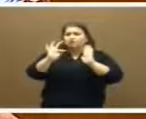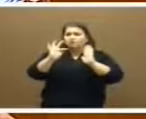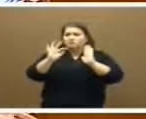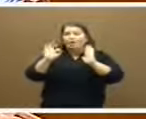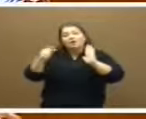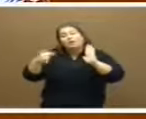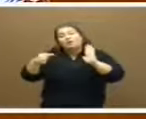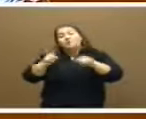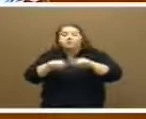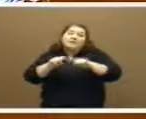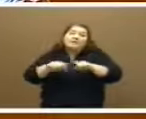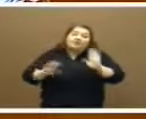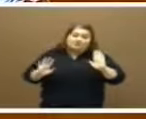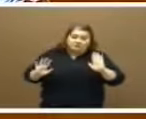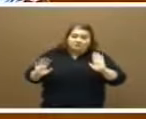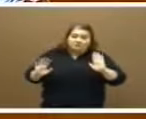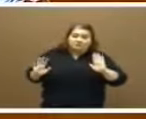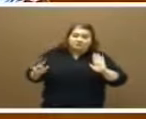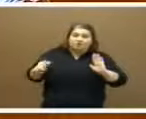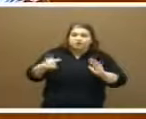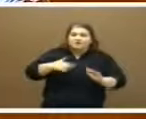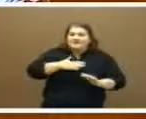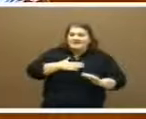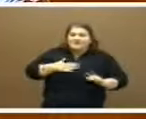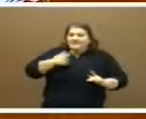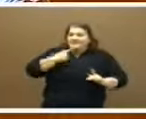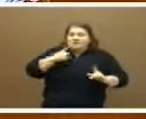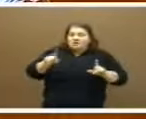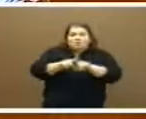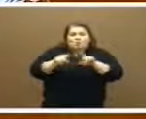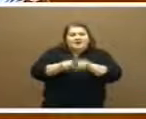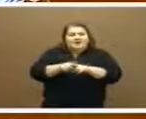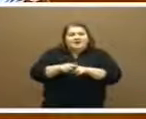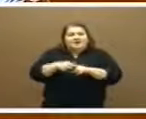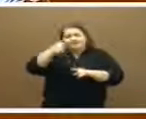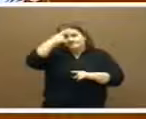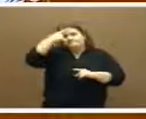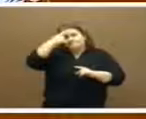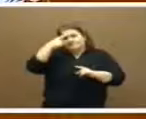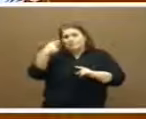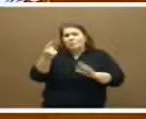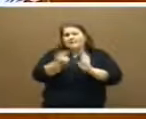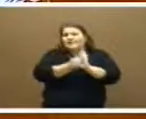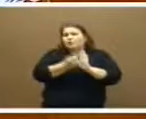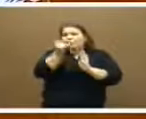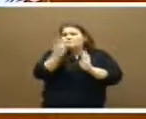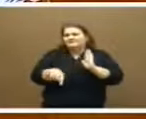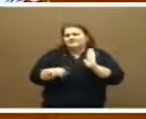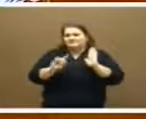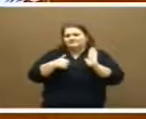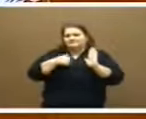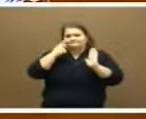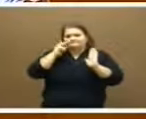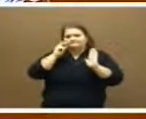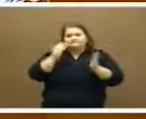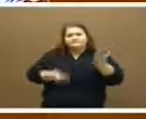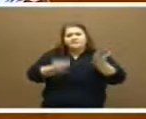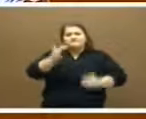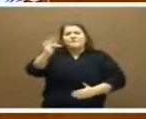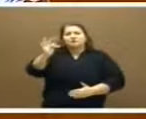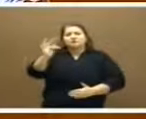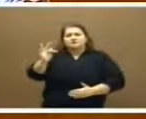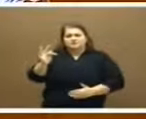datos negativos. Y yo no me quiero quedar con la fotografía del dato de un mes. Yo estoy valorando de forma